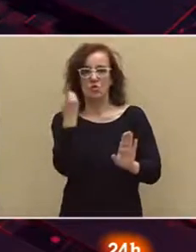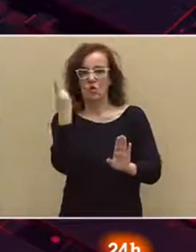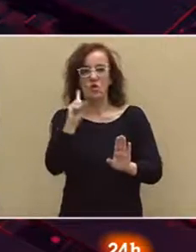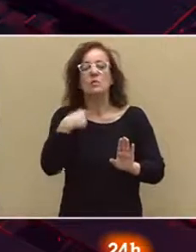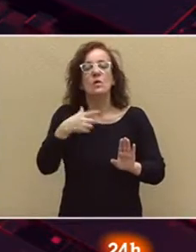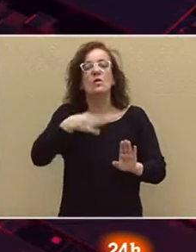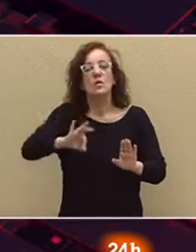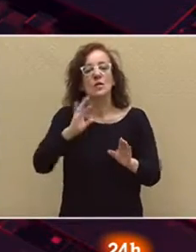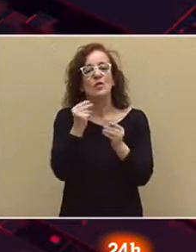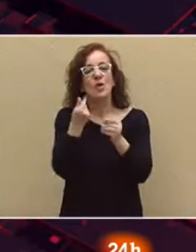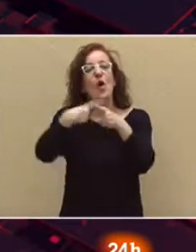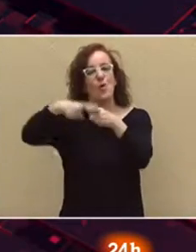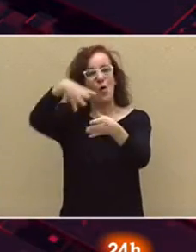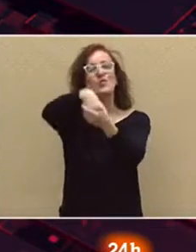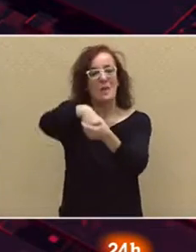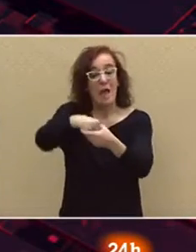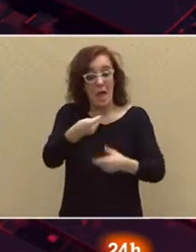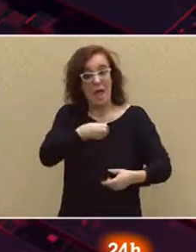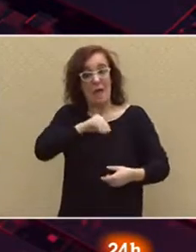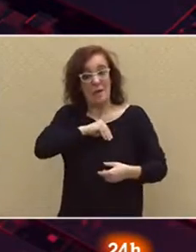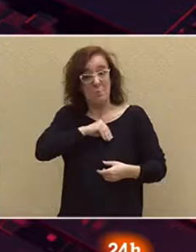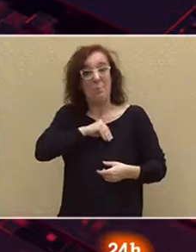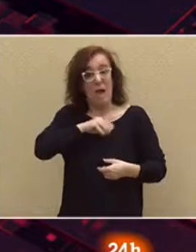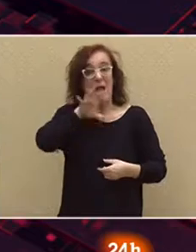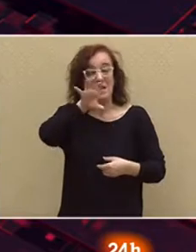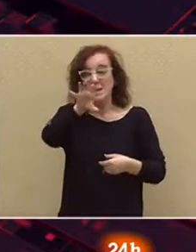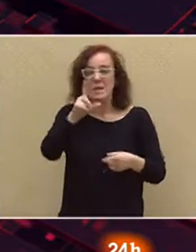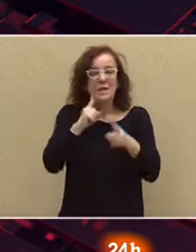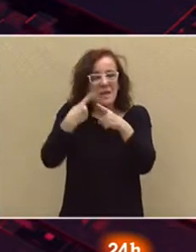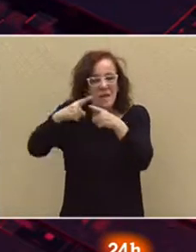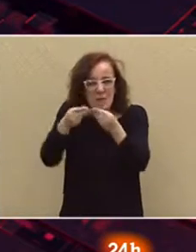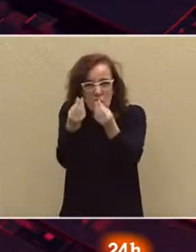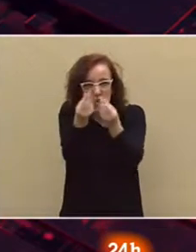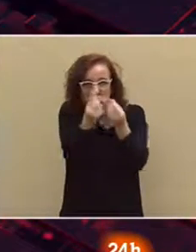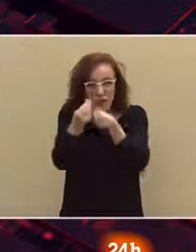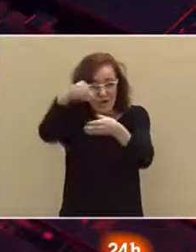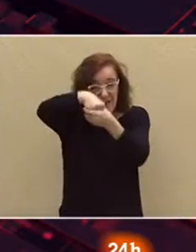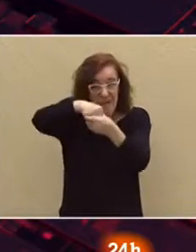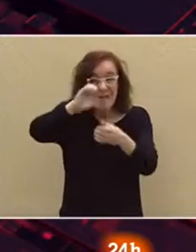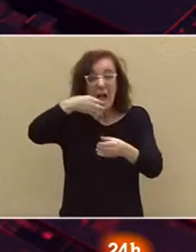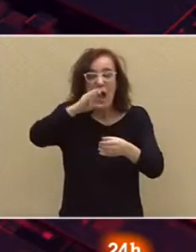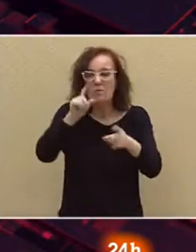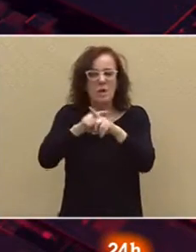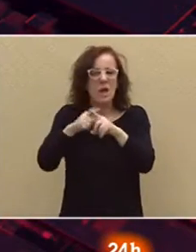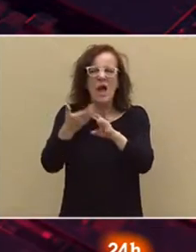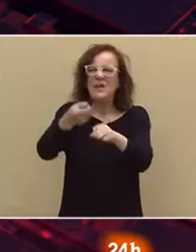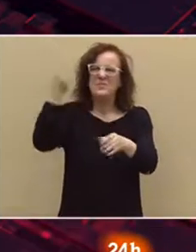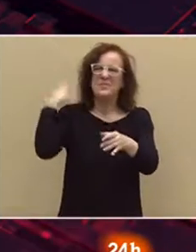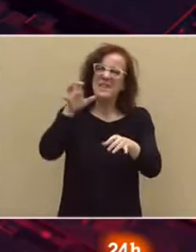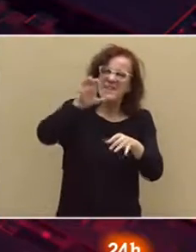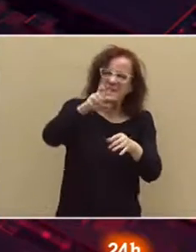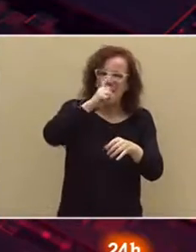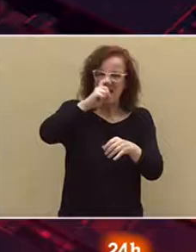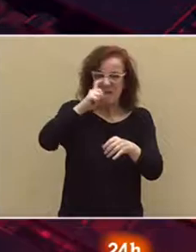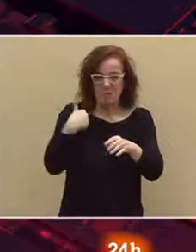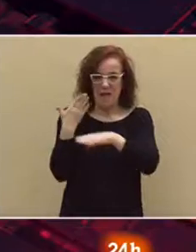sustancia. España, señorías, esa sustancia a la que aludía Cambó, esa antigua nación que tanto ha representado para la historia